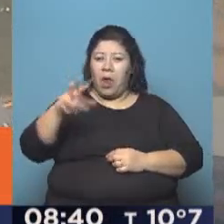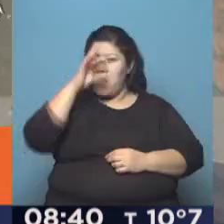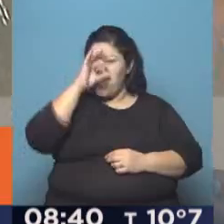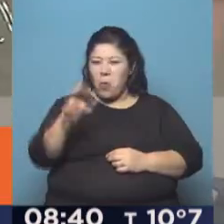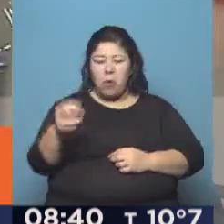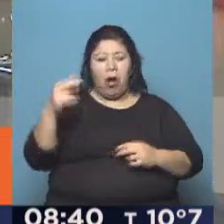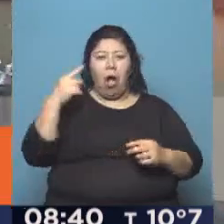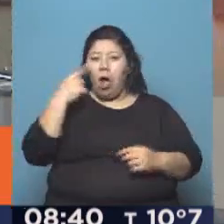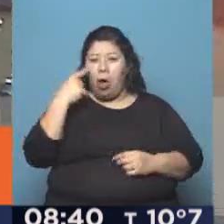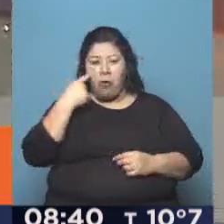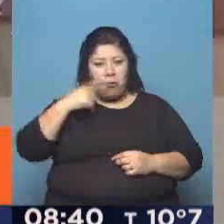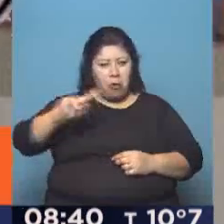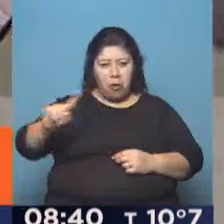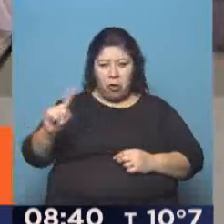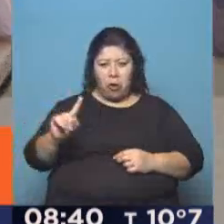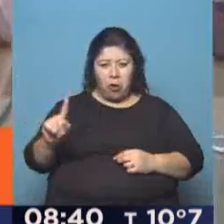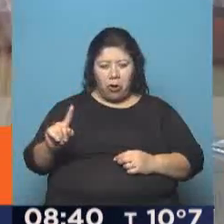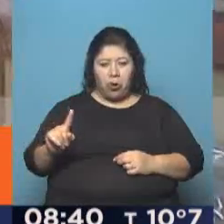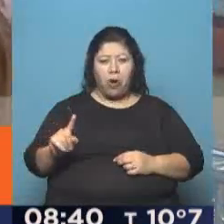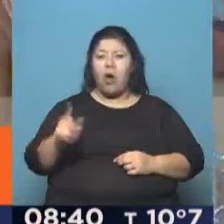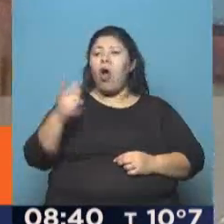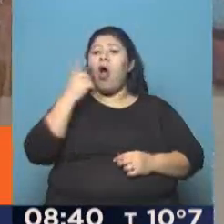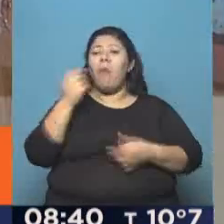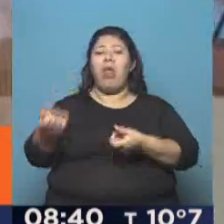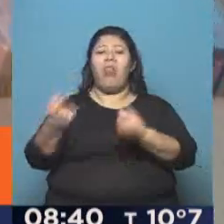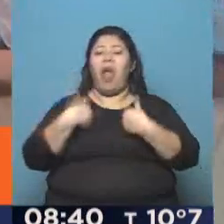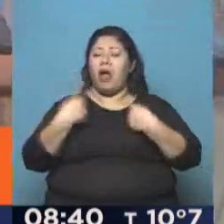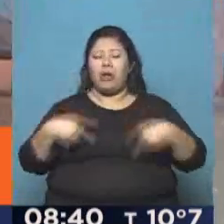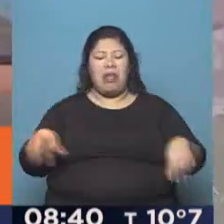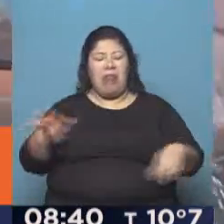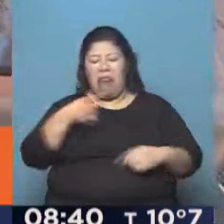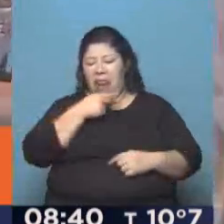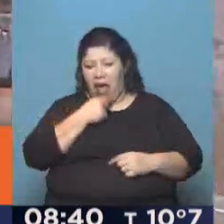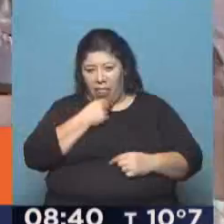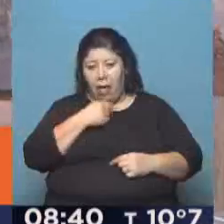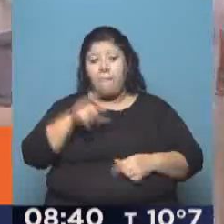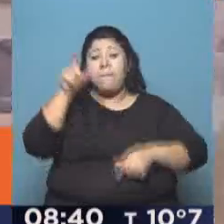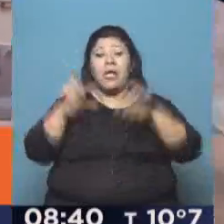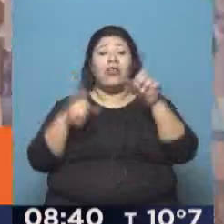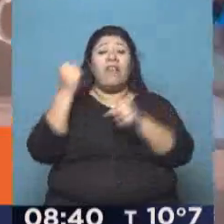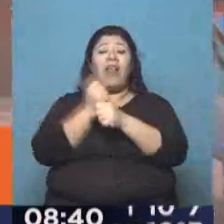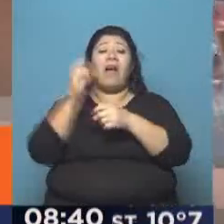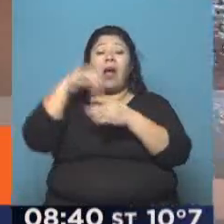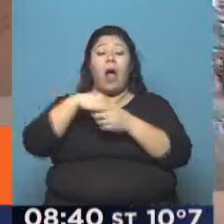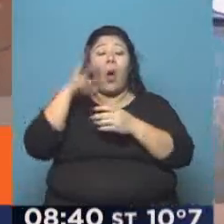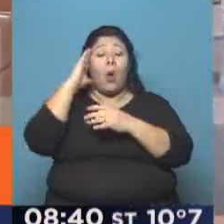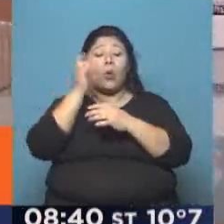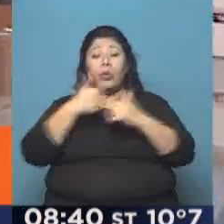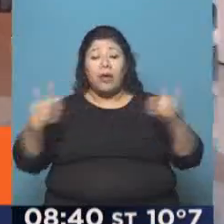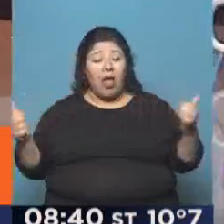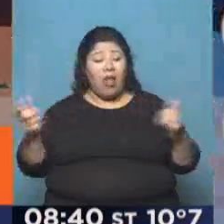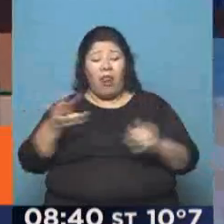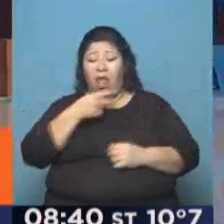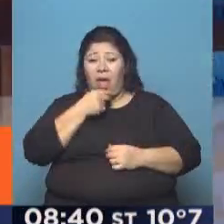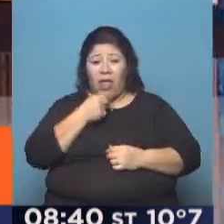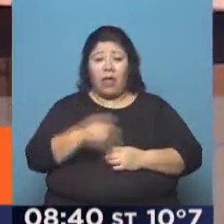eh nunca bonad entregó nada ni nadie del juzgado además eh ocurre como les decía antes que hay mucha